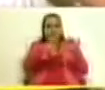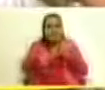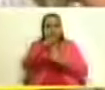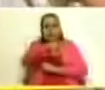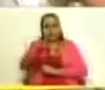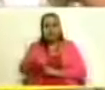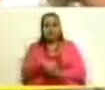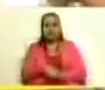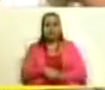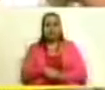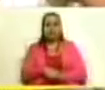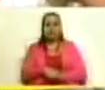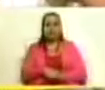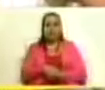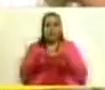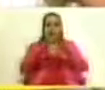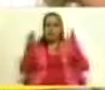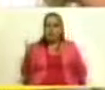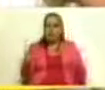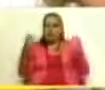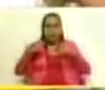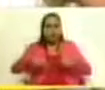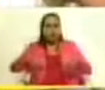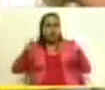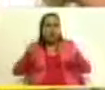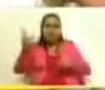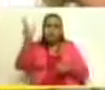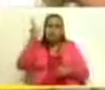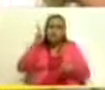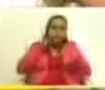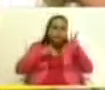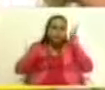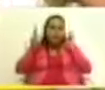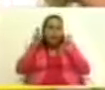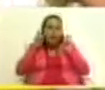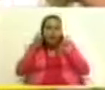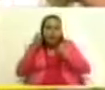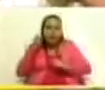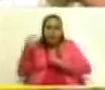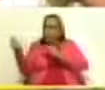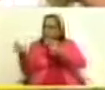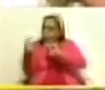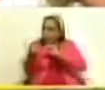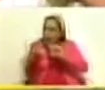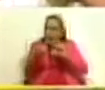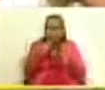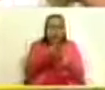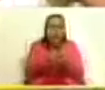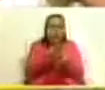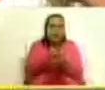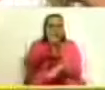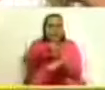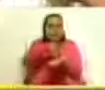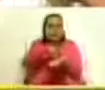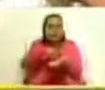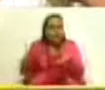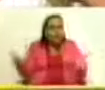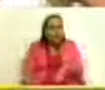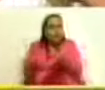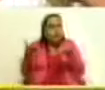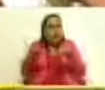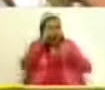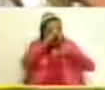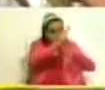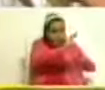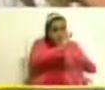estas mesas hemos tenido la oportunidad de escucharnos, de deliberar, de participar de manera activa y